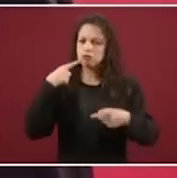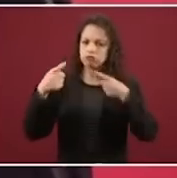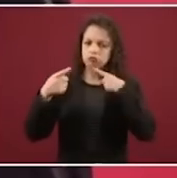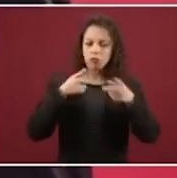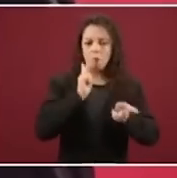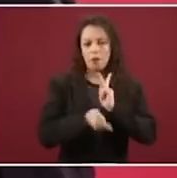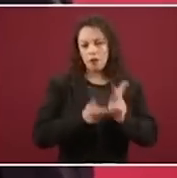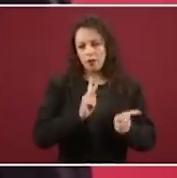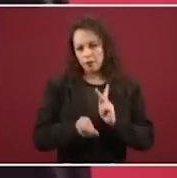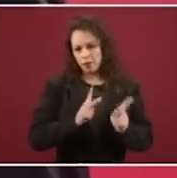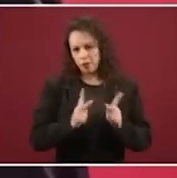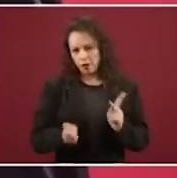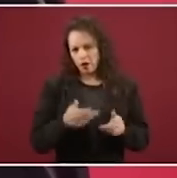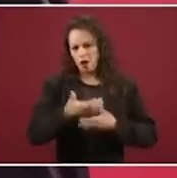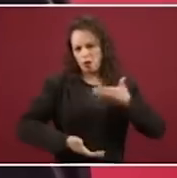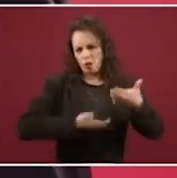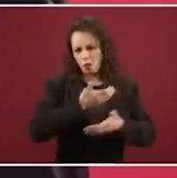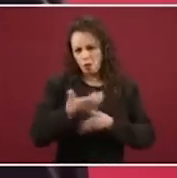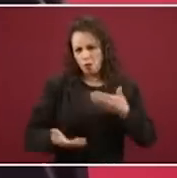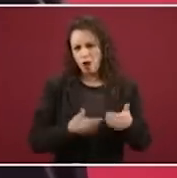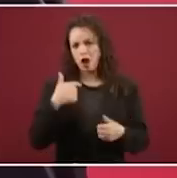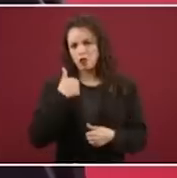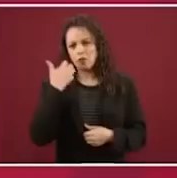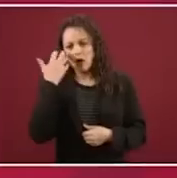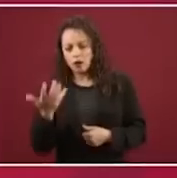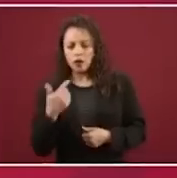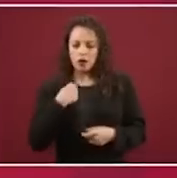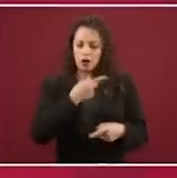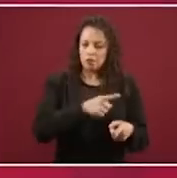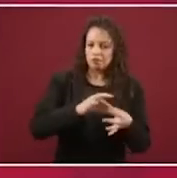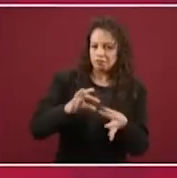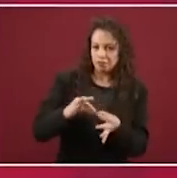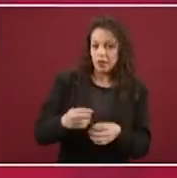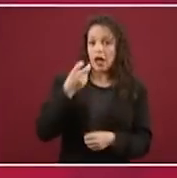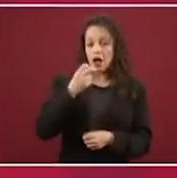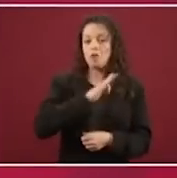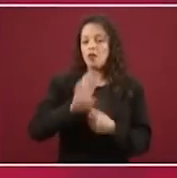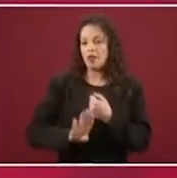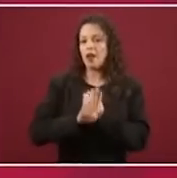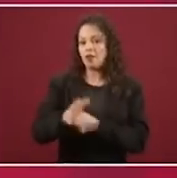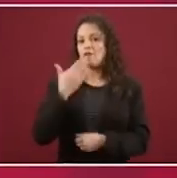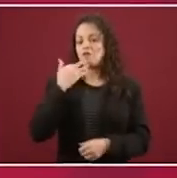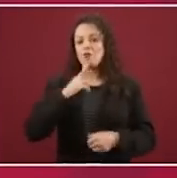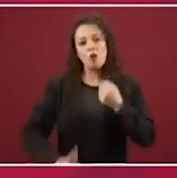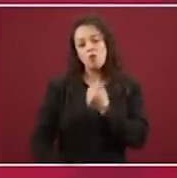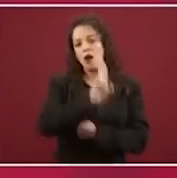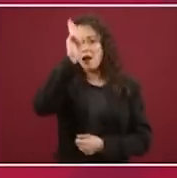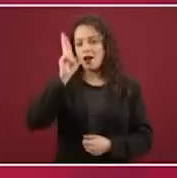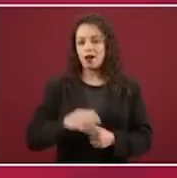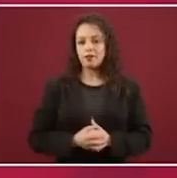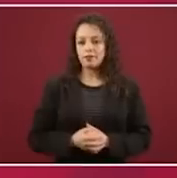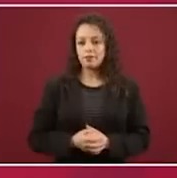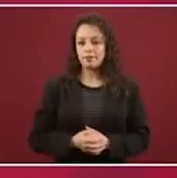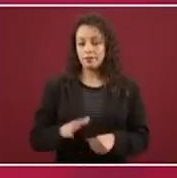diálogo sus diferencias y se evitó una huelga. La vez pasada se afectó mucho en